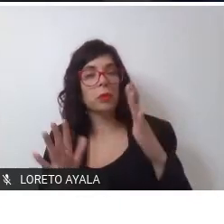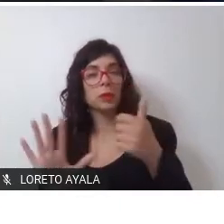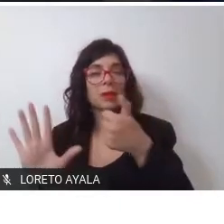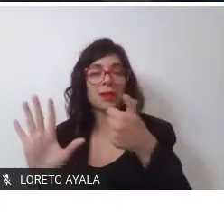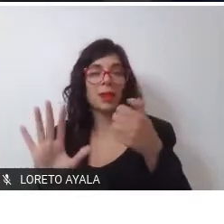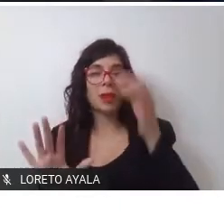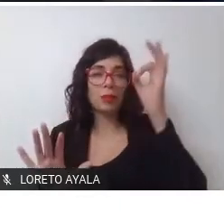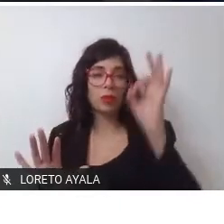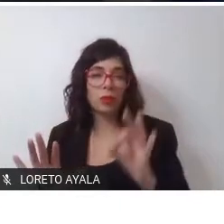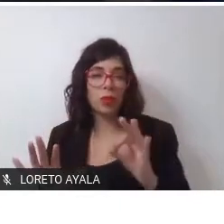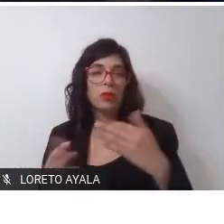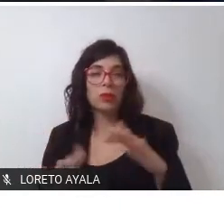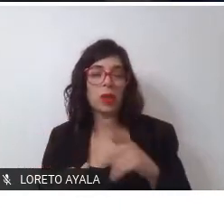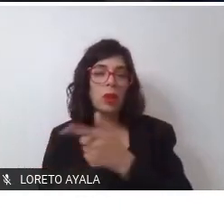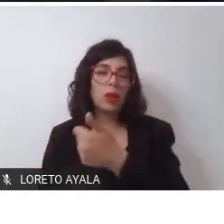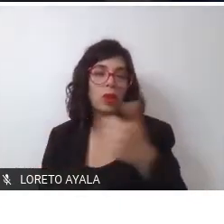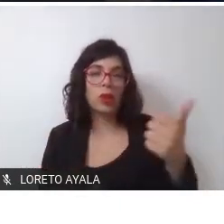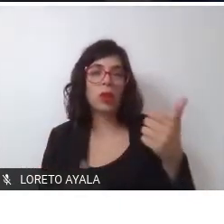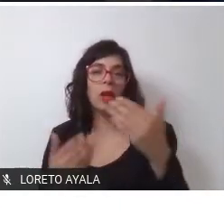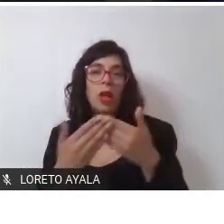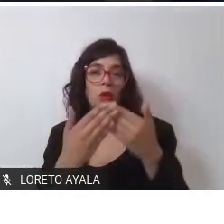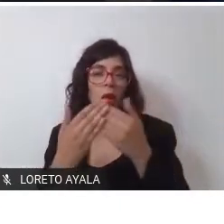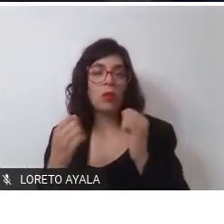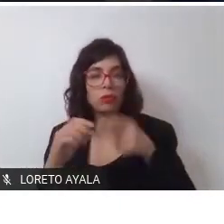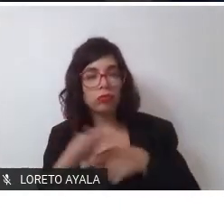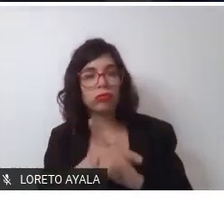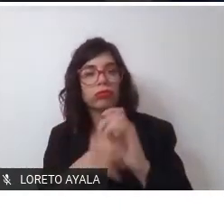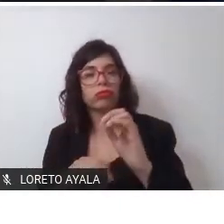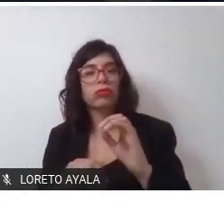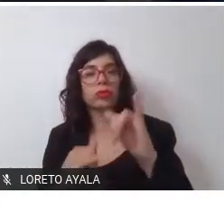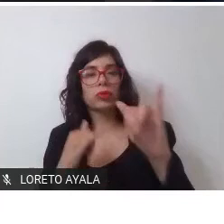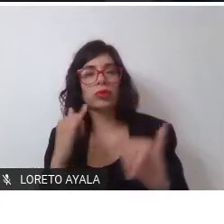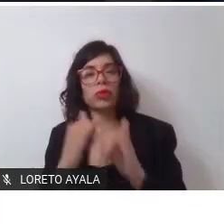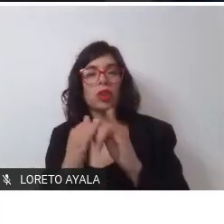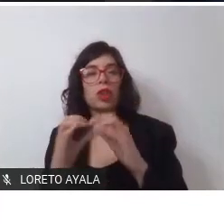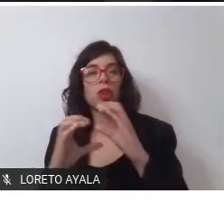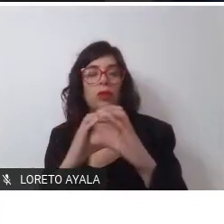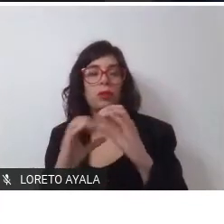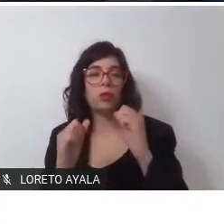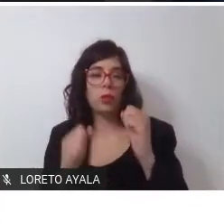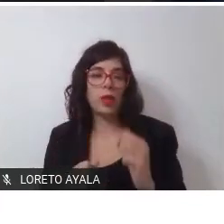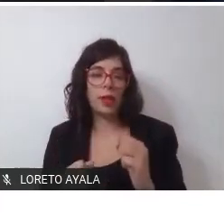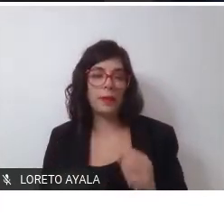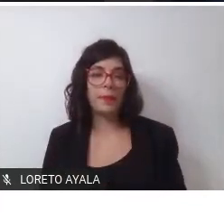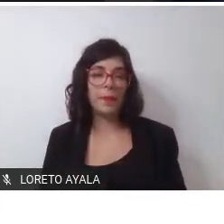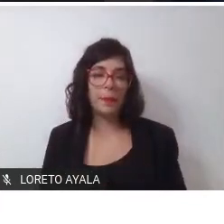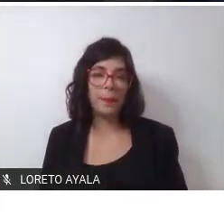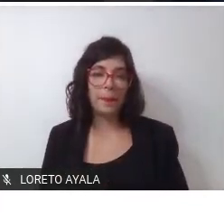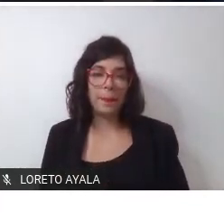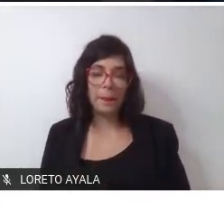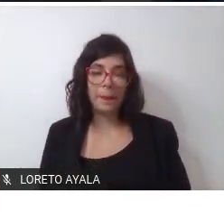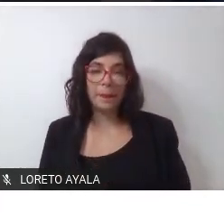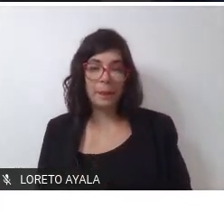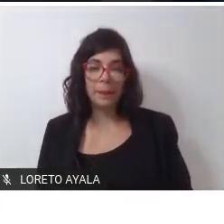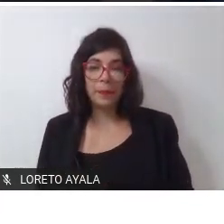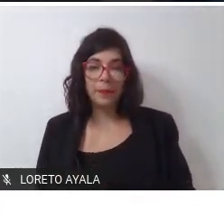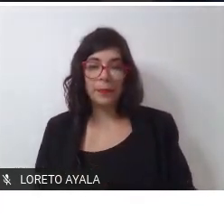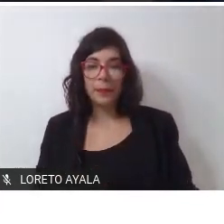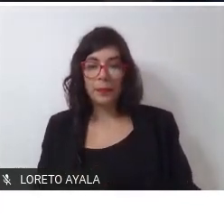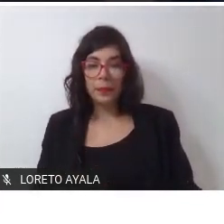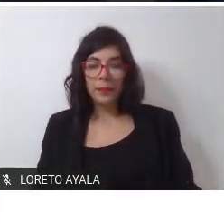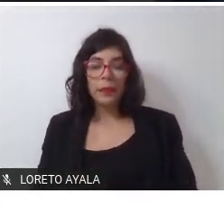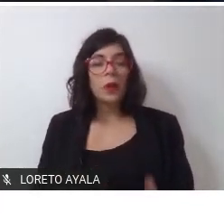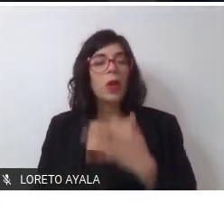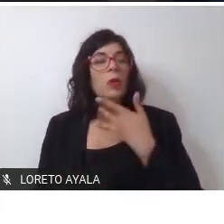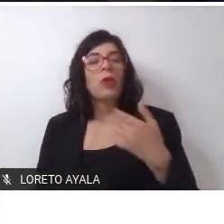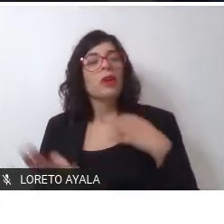60% de alumnos que pueden conectarse. ¿Y por qué digo esto? Porque también hay un aporte desde